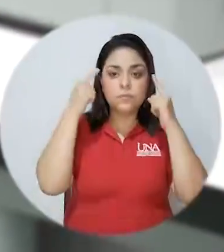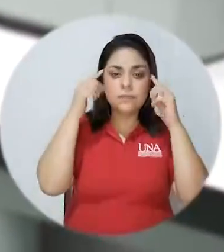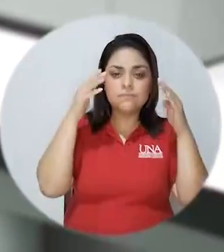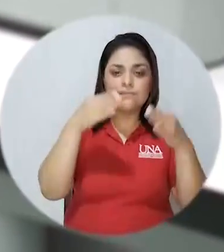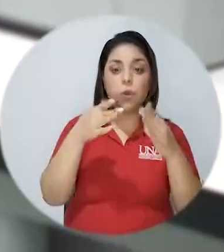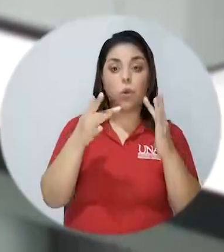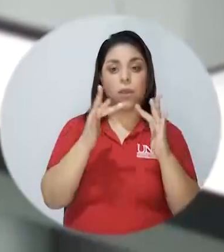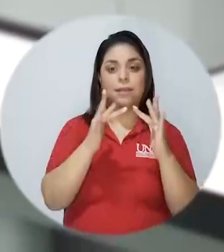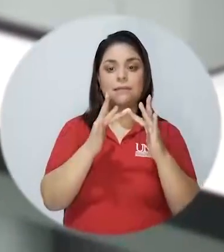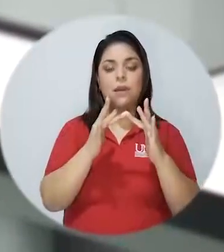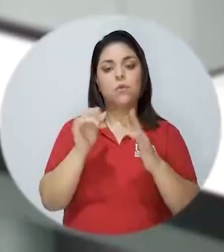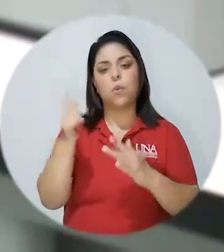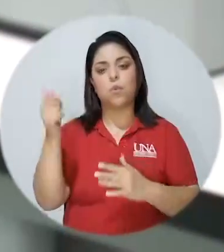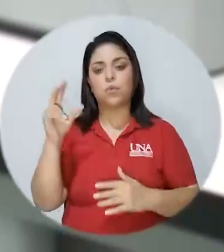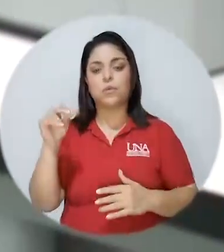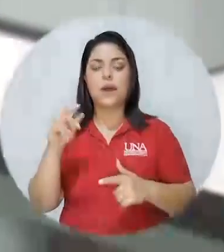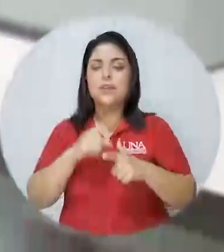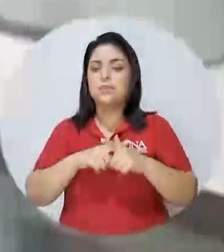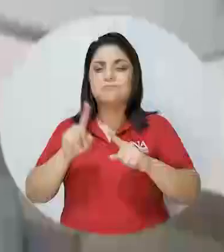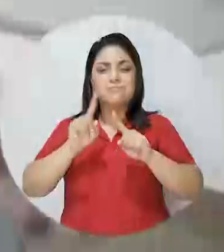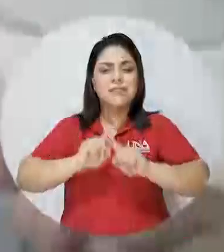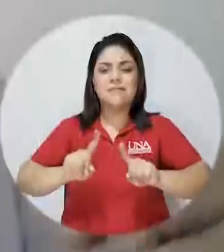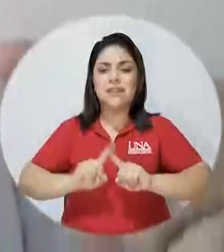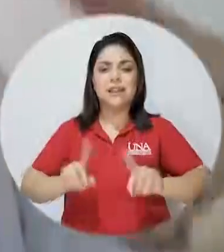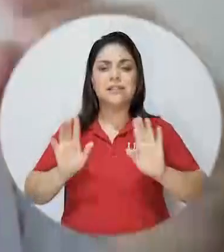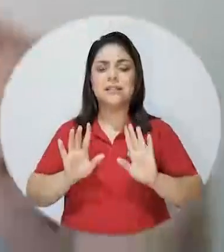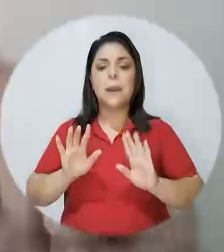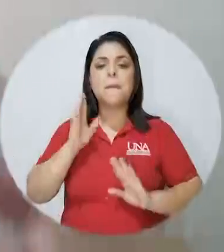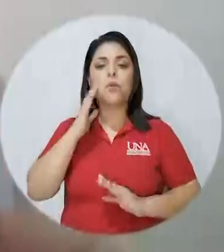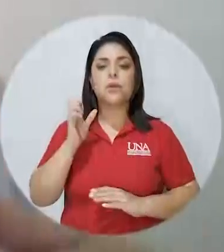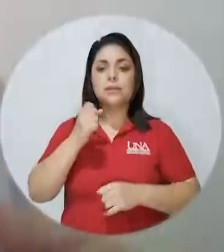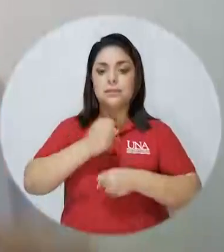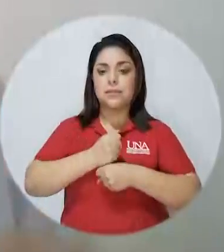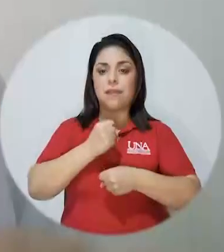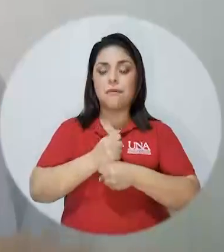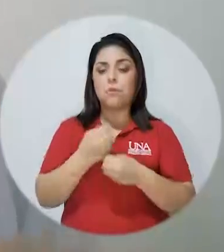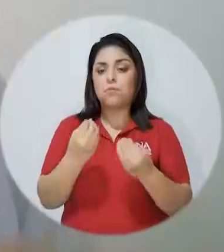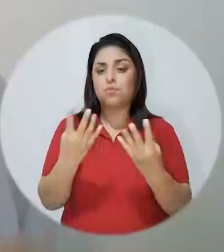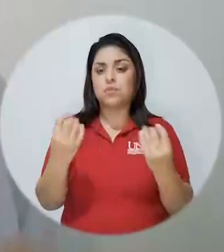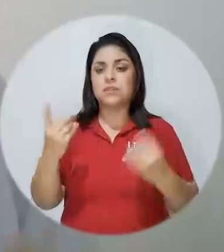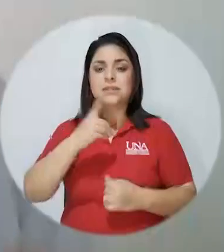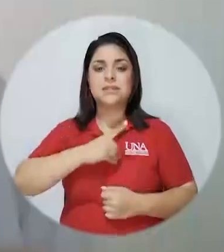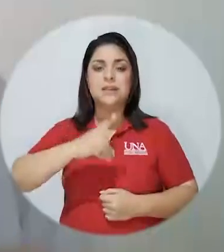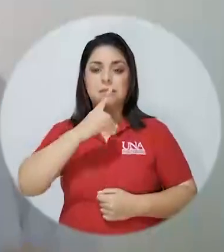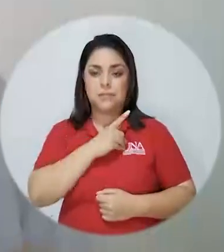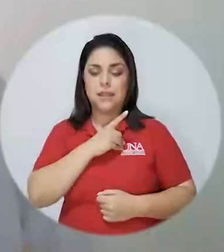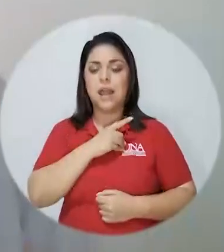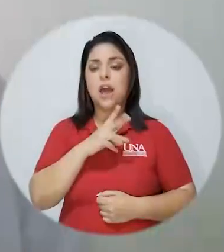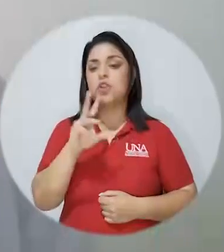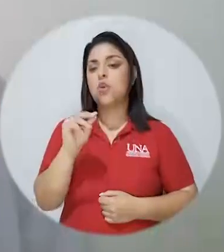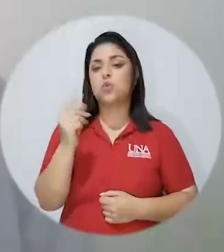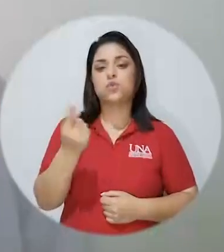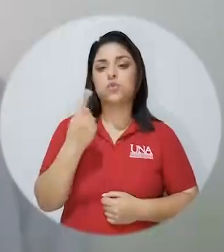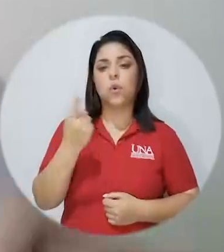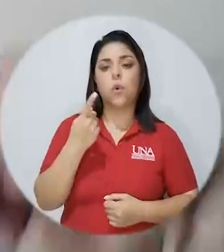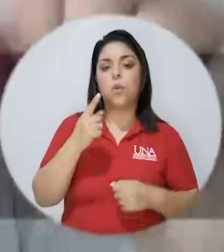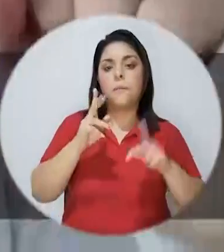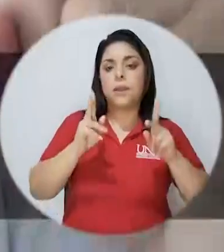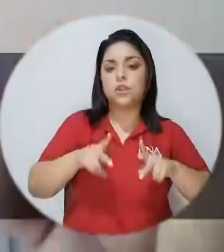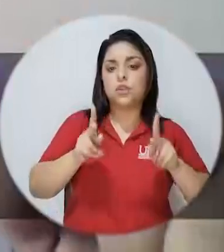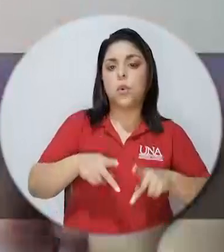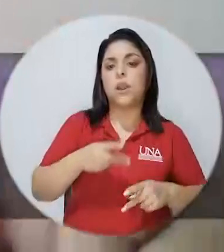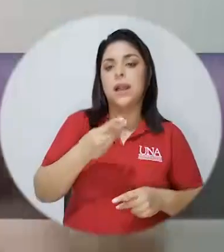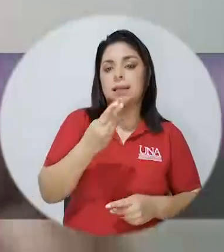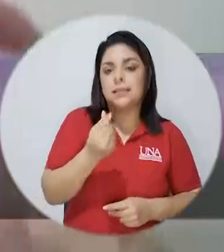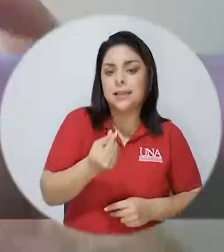pero siempre había una preocupación porque reconocer que el teletrabajo es multidisciplinario. No es solamente un aspecto meramente de gestión de capital humano, de gestión